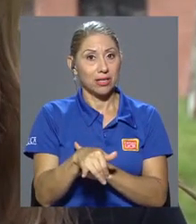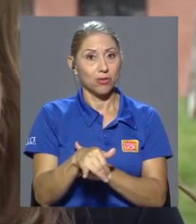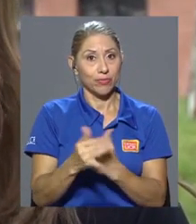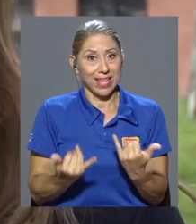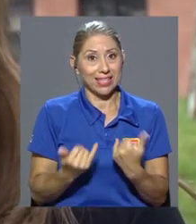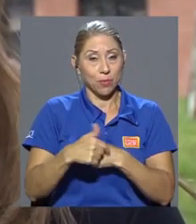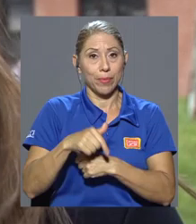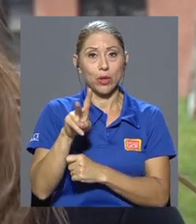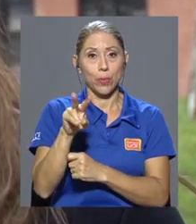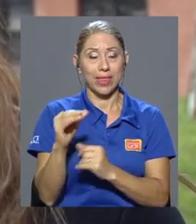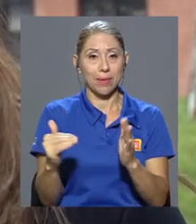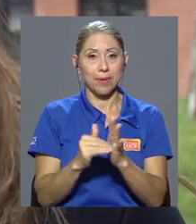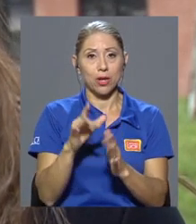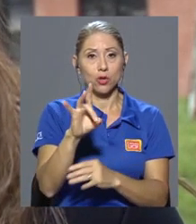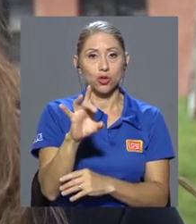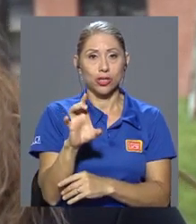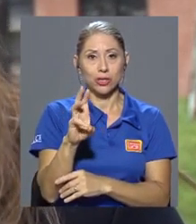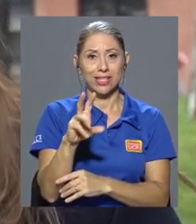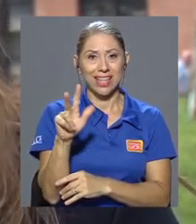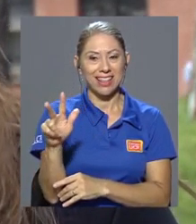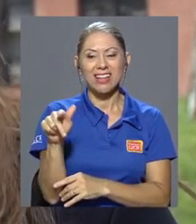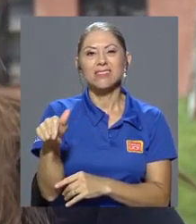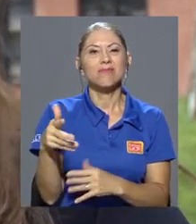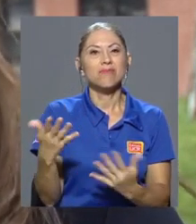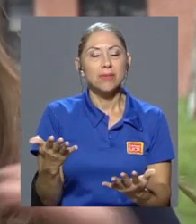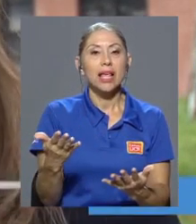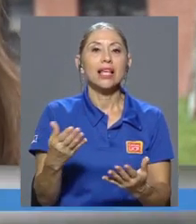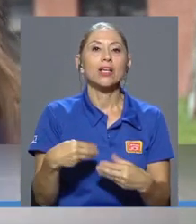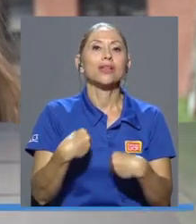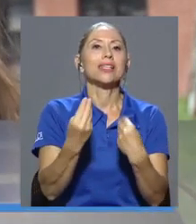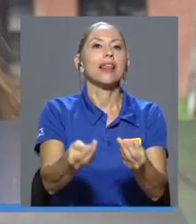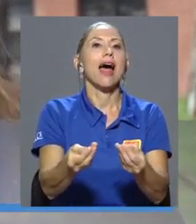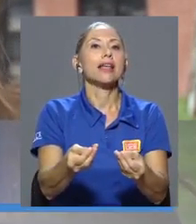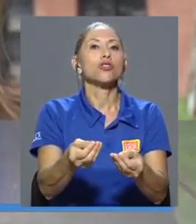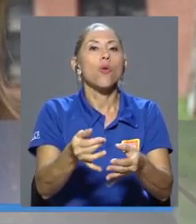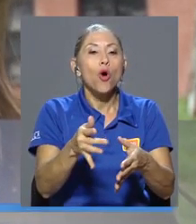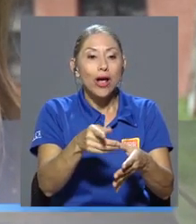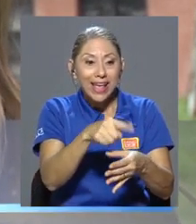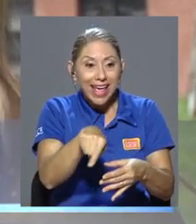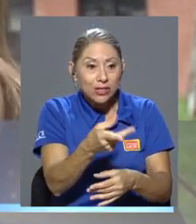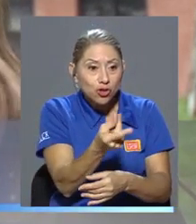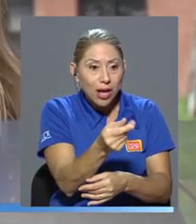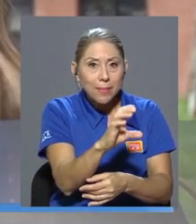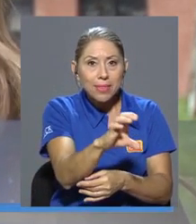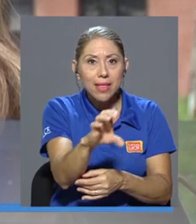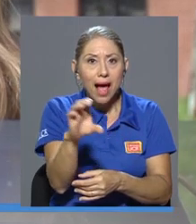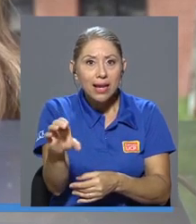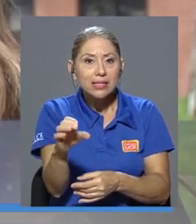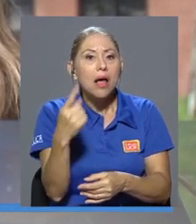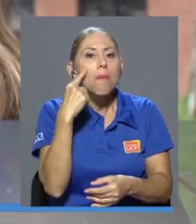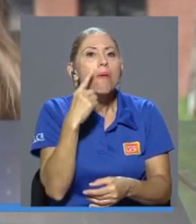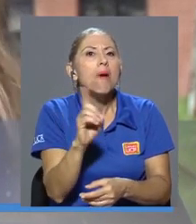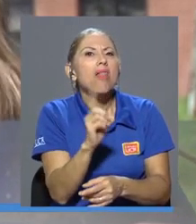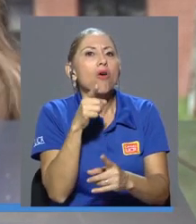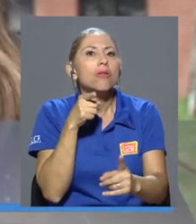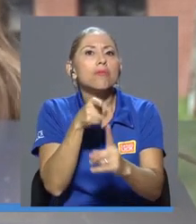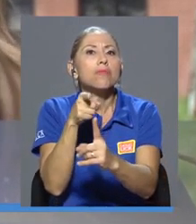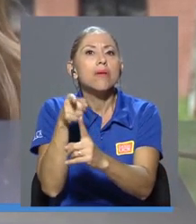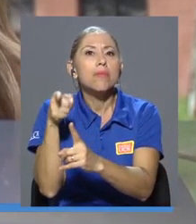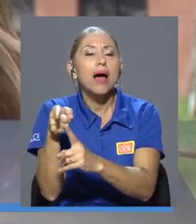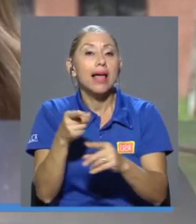este momento es el 20.863, lo que se hace es instrumentalizar esos capitales metiendo